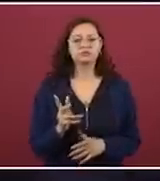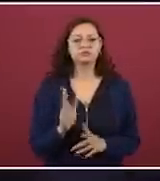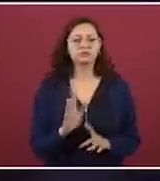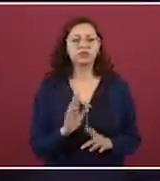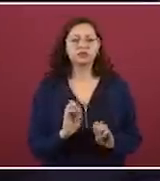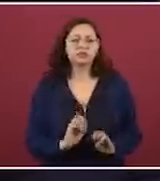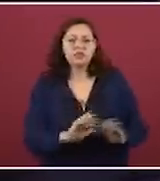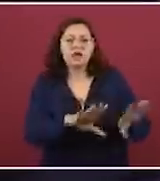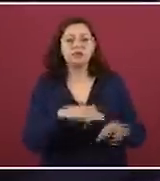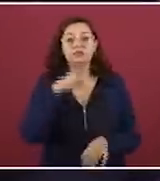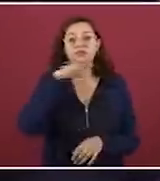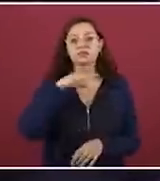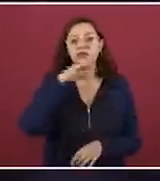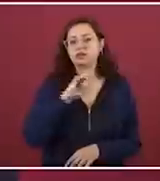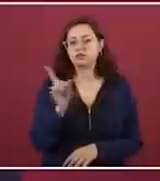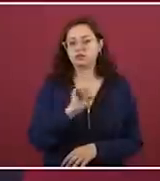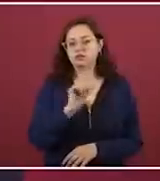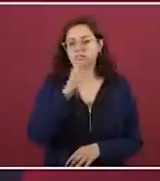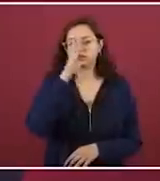asunto